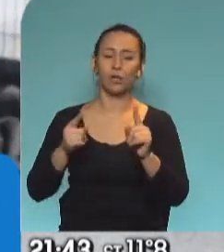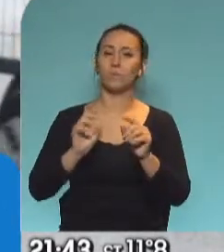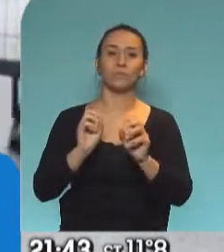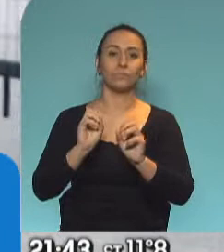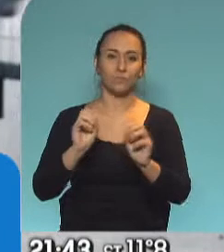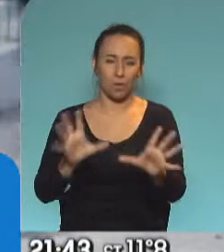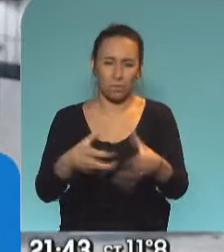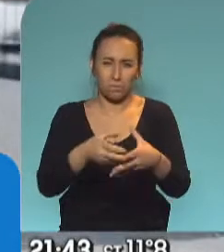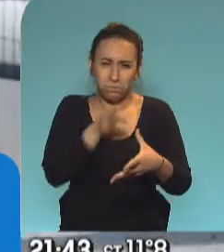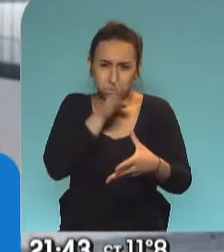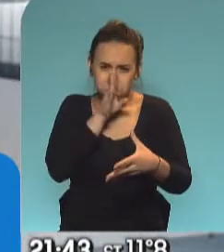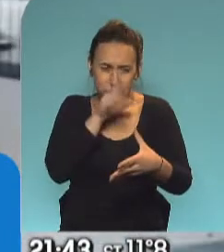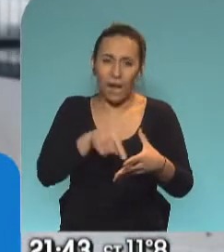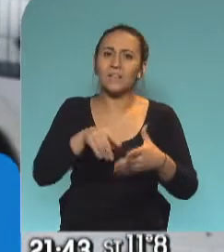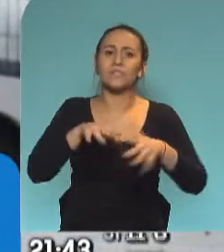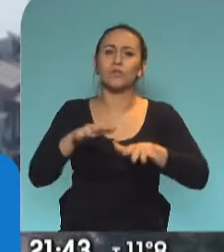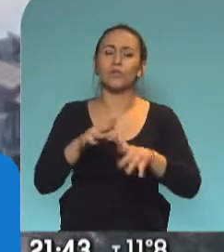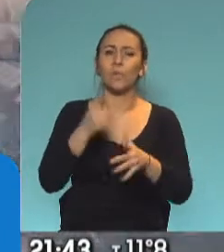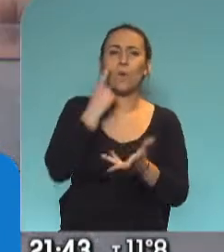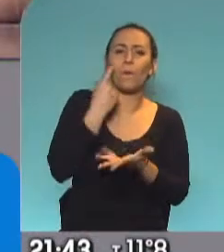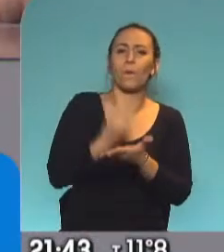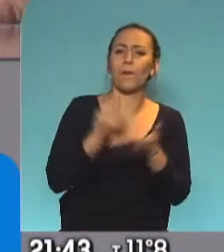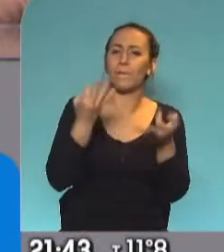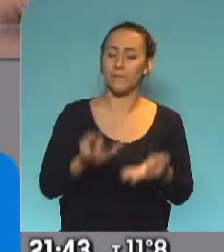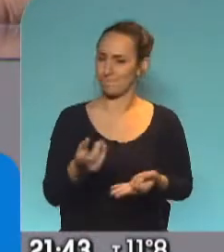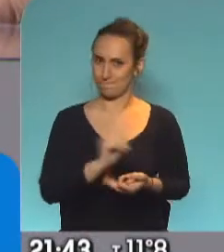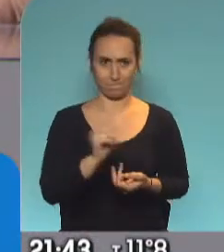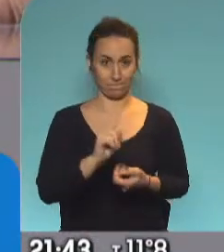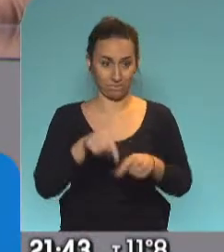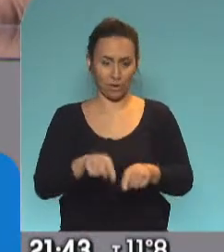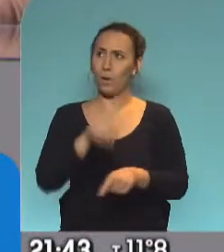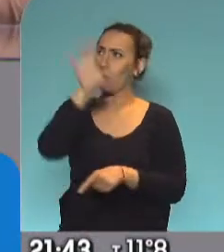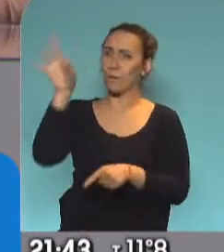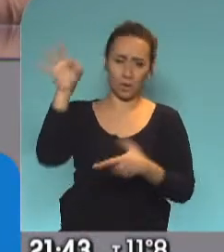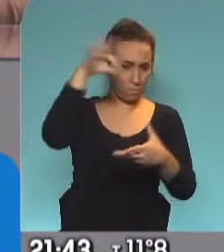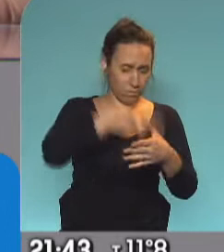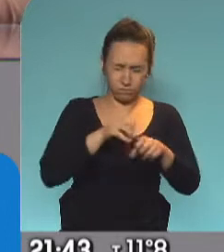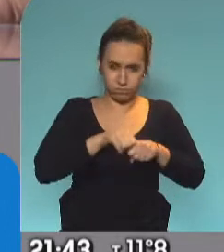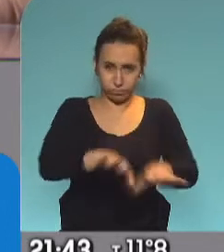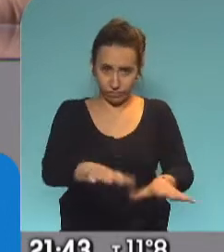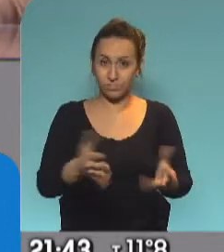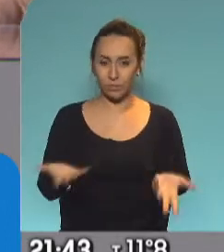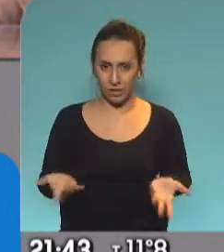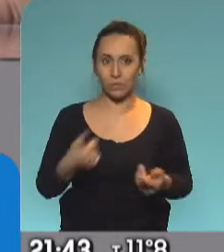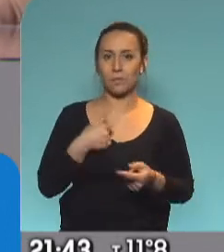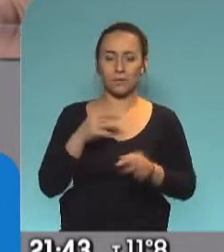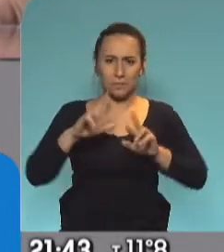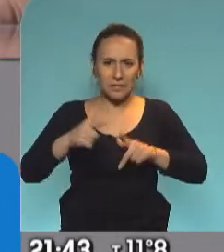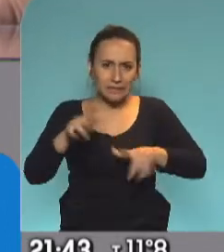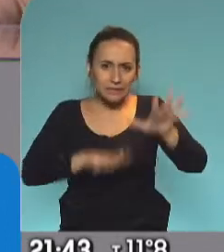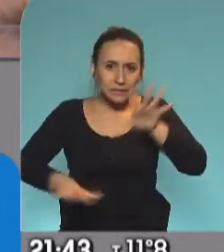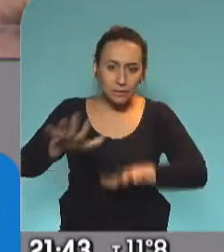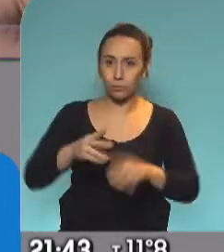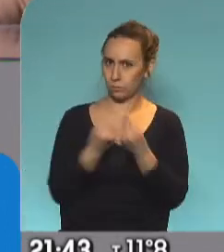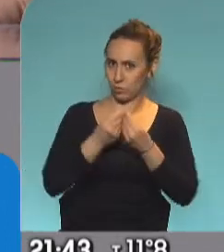en ese lugar. Digo, no están en las mejores condiciones para hacer frente al virus. Y bueno, eso generó una reacción por varios de